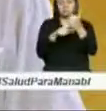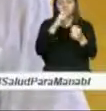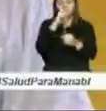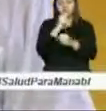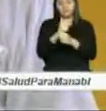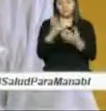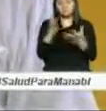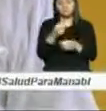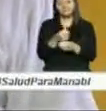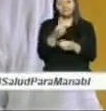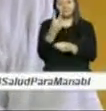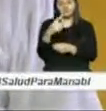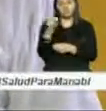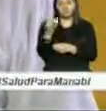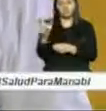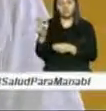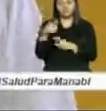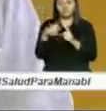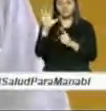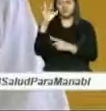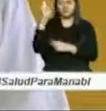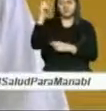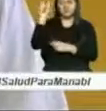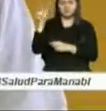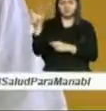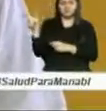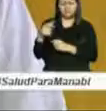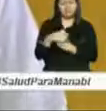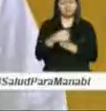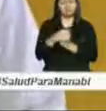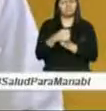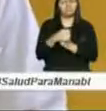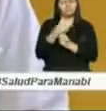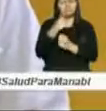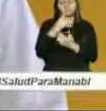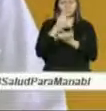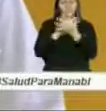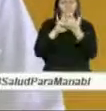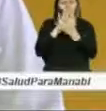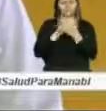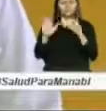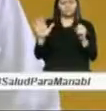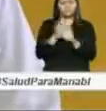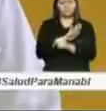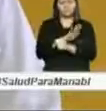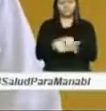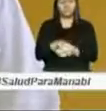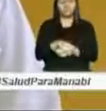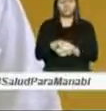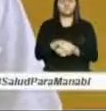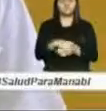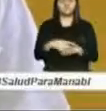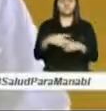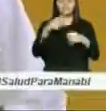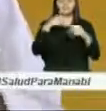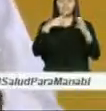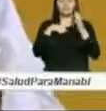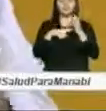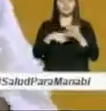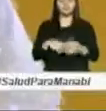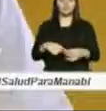desempleados, pero nos dicen que son 5 millones, porque confunden todo. Por ejemplo, hay lo que se llama